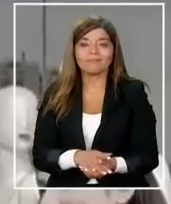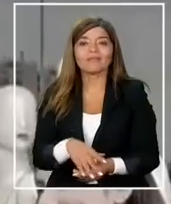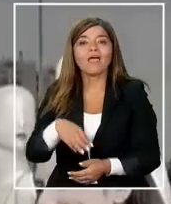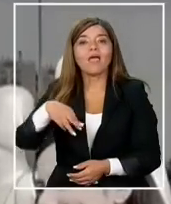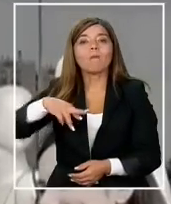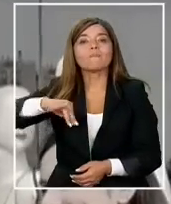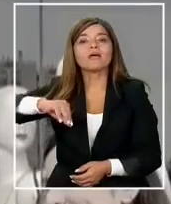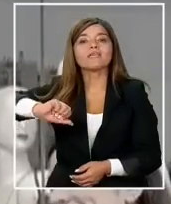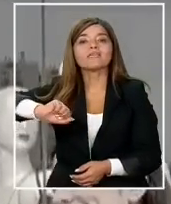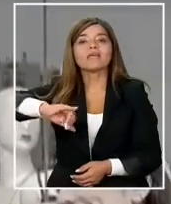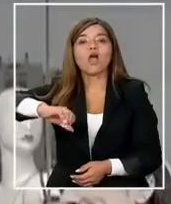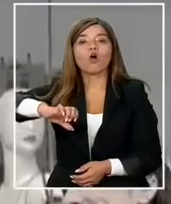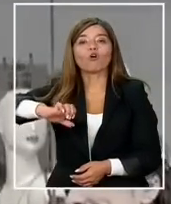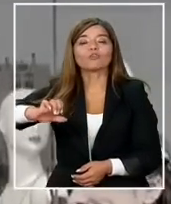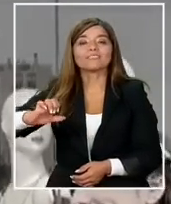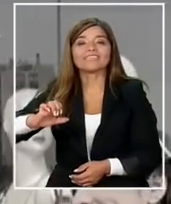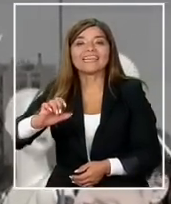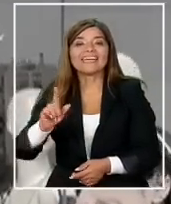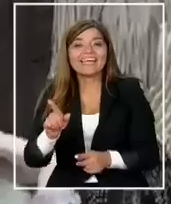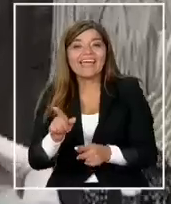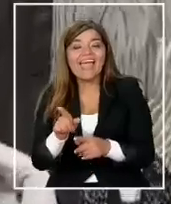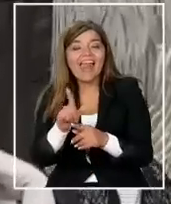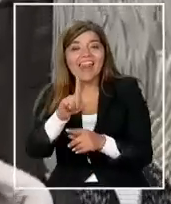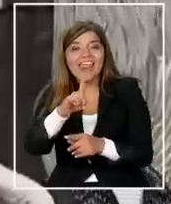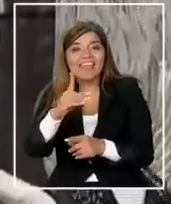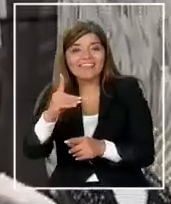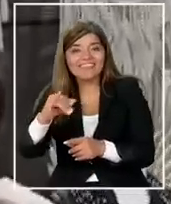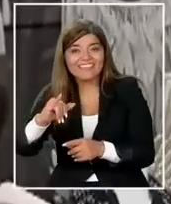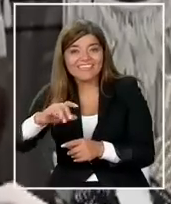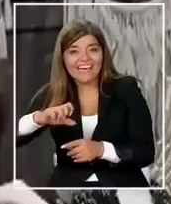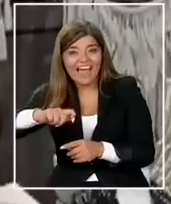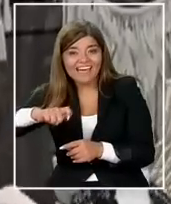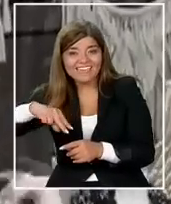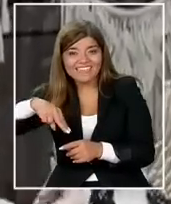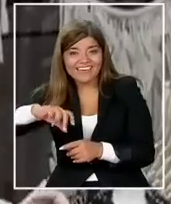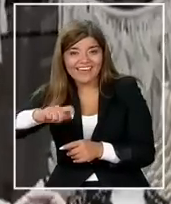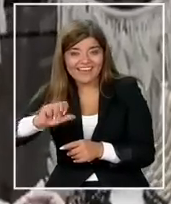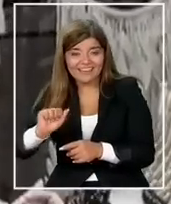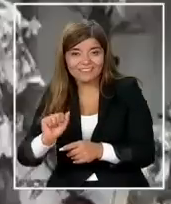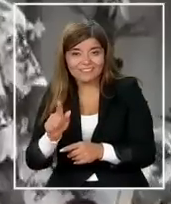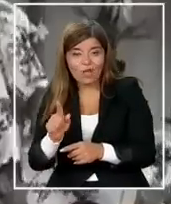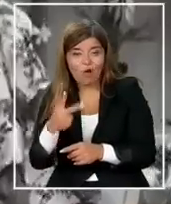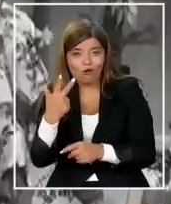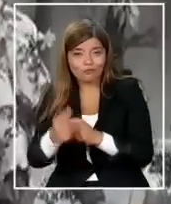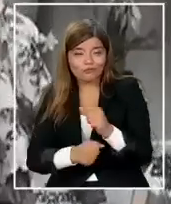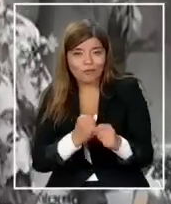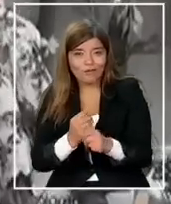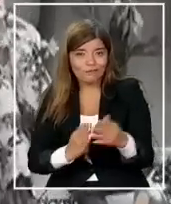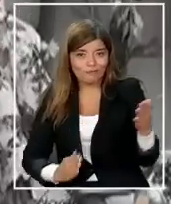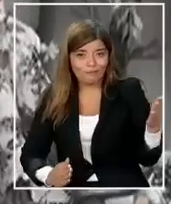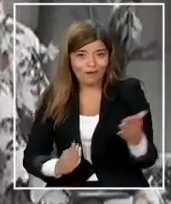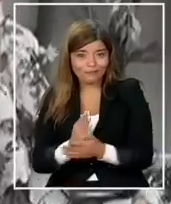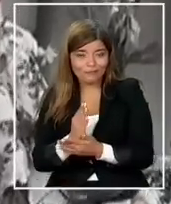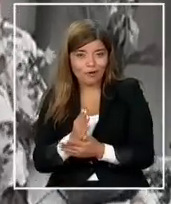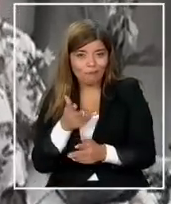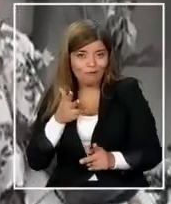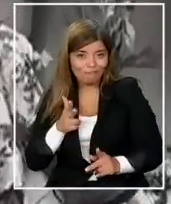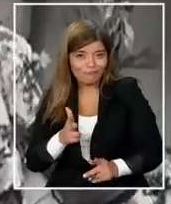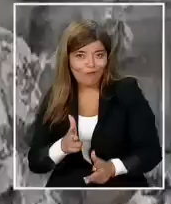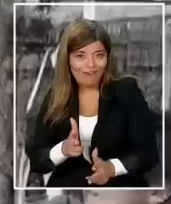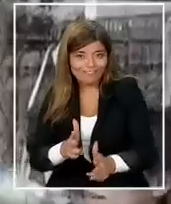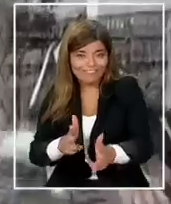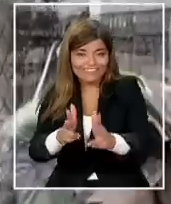María José, más conocida como Lady Ganga, partió hace 8 años como influencer. Recuerda que fue algo bastante natural